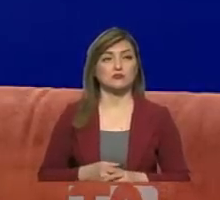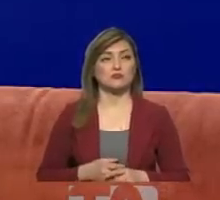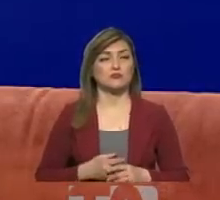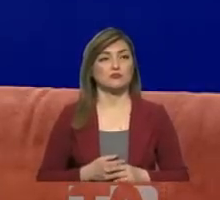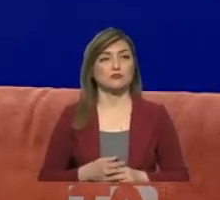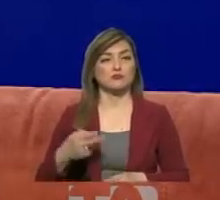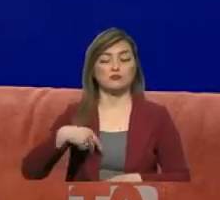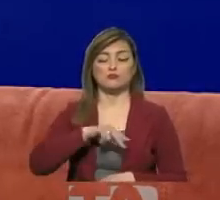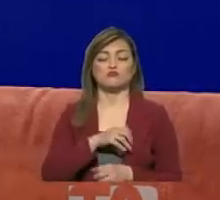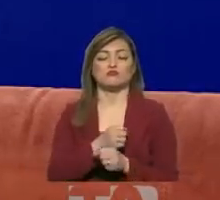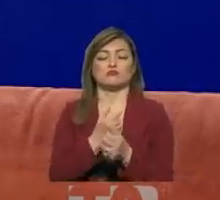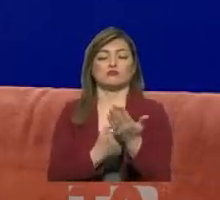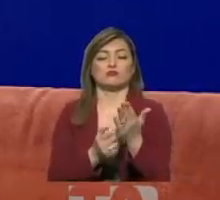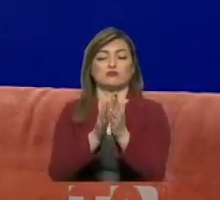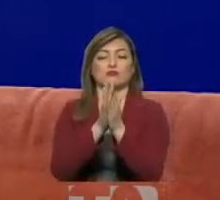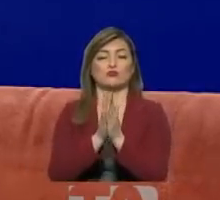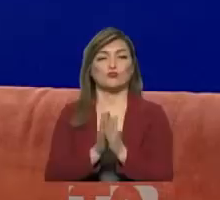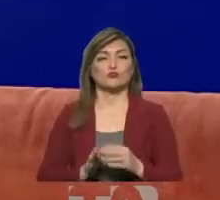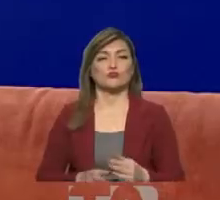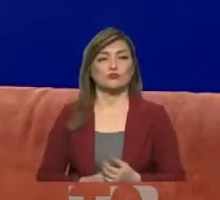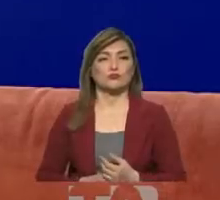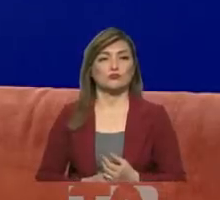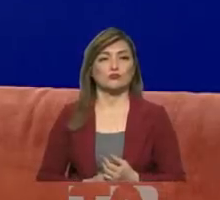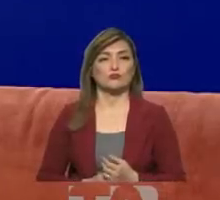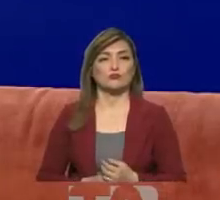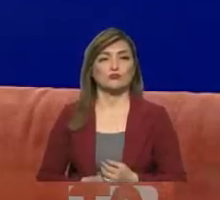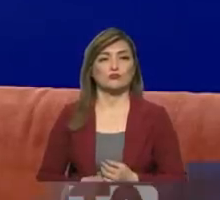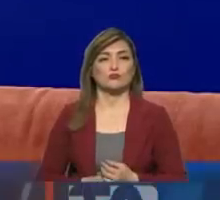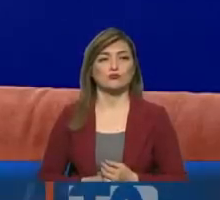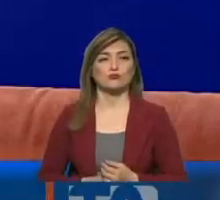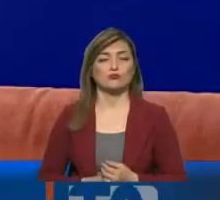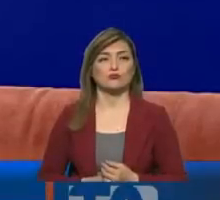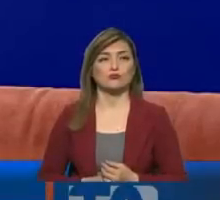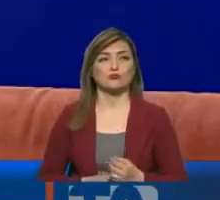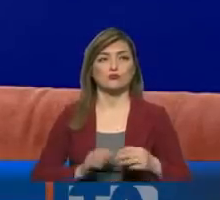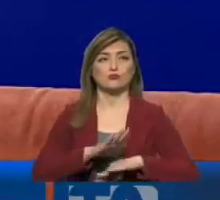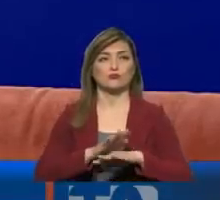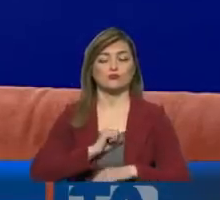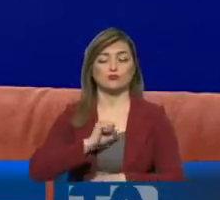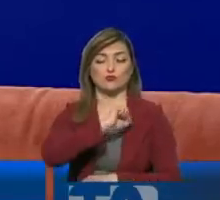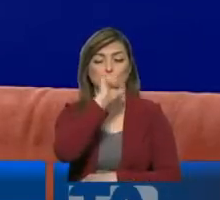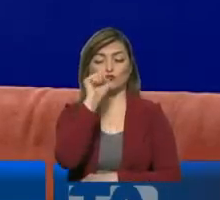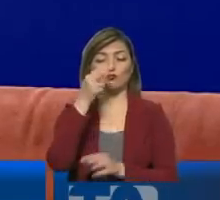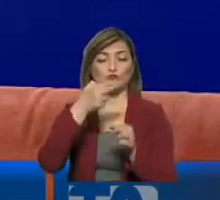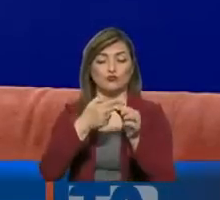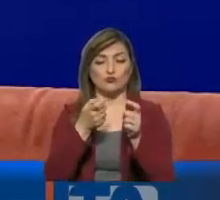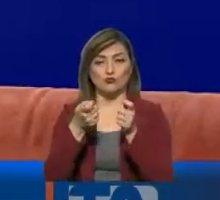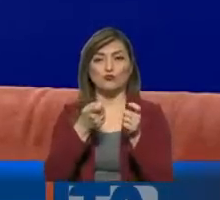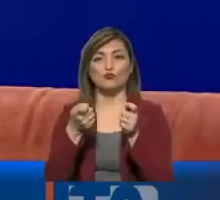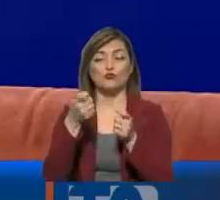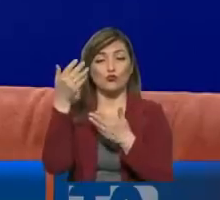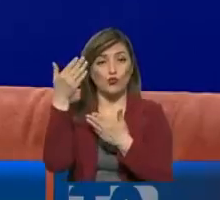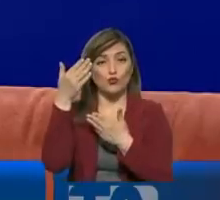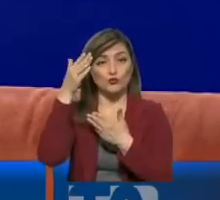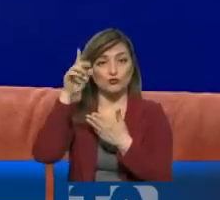fue presentar un pedido enmarcado en nuestros derechos de participación y control político a